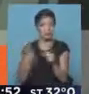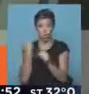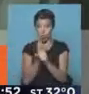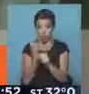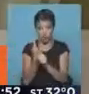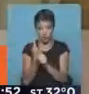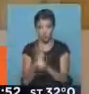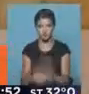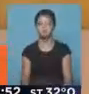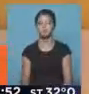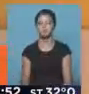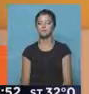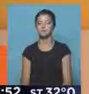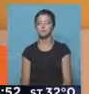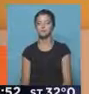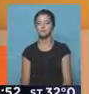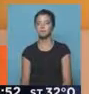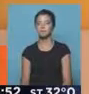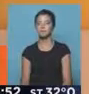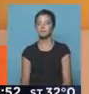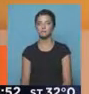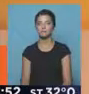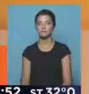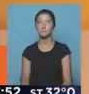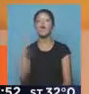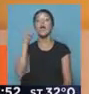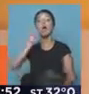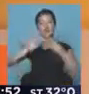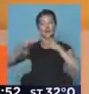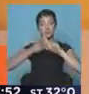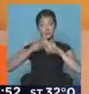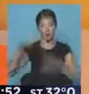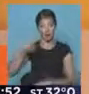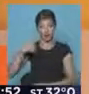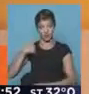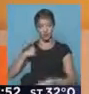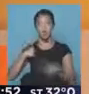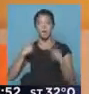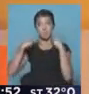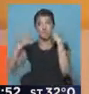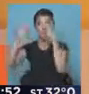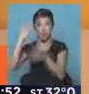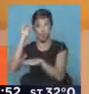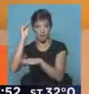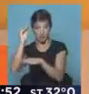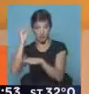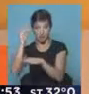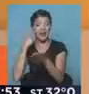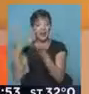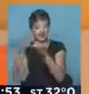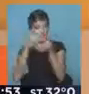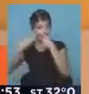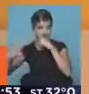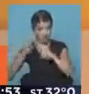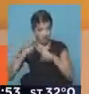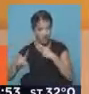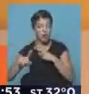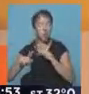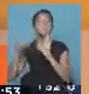ocurrió esta semana es que en el viaje de la canciller susana malcorra a brasilia donde la recibió no sólo el canciller que su contraparte